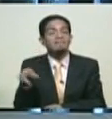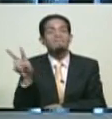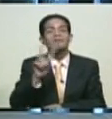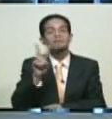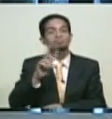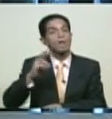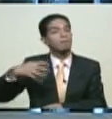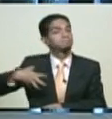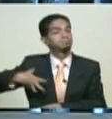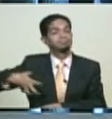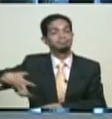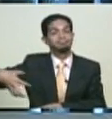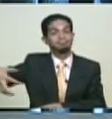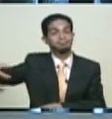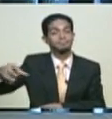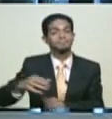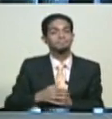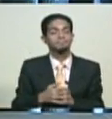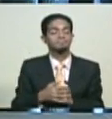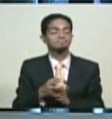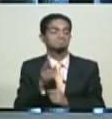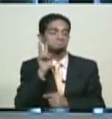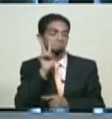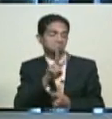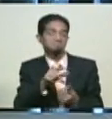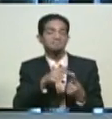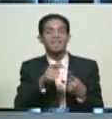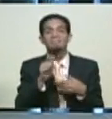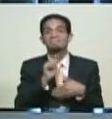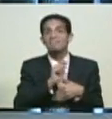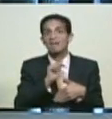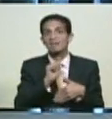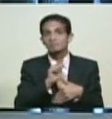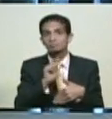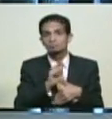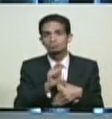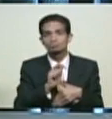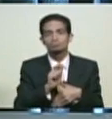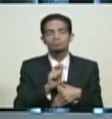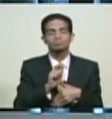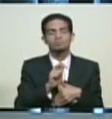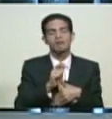vemos la experiencia de telesur y de la radio del sur